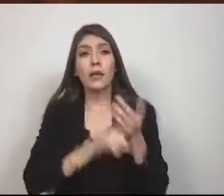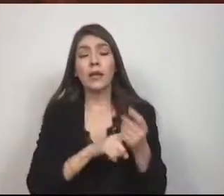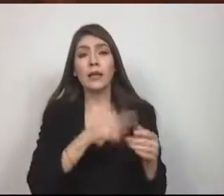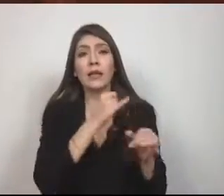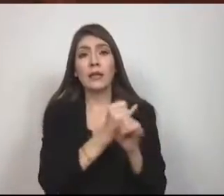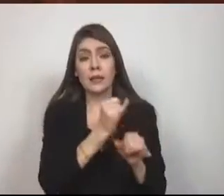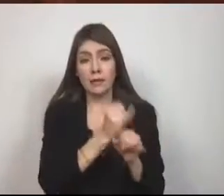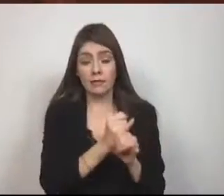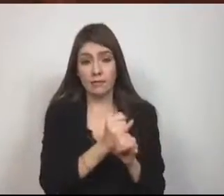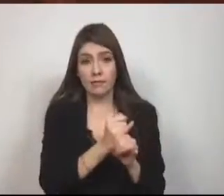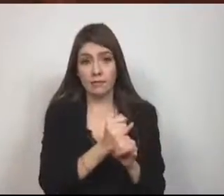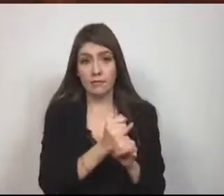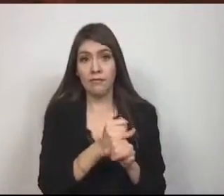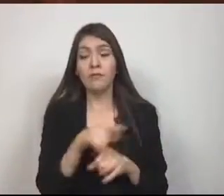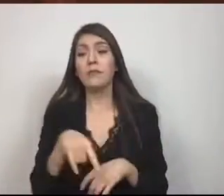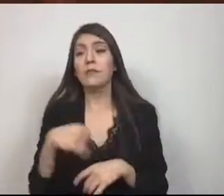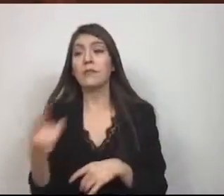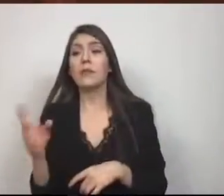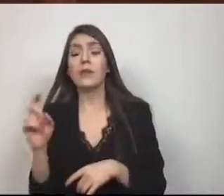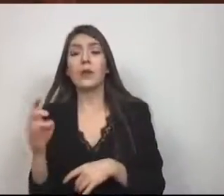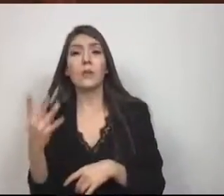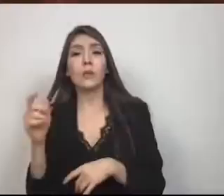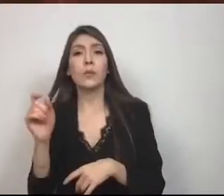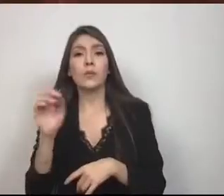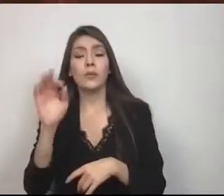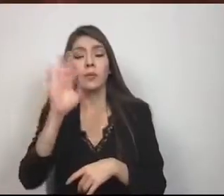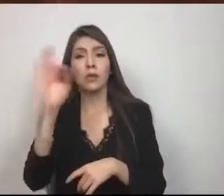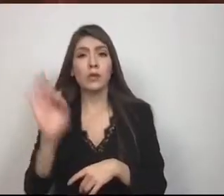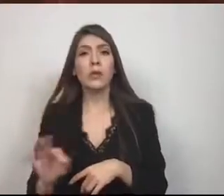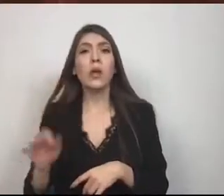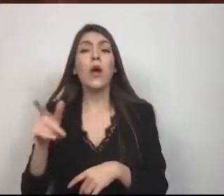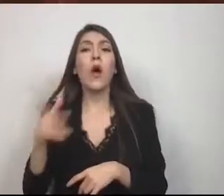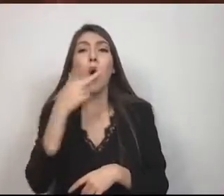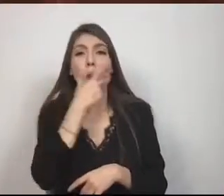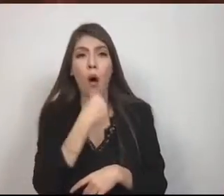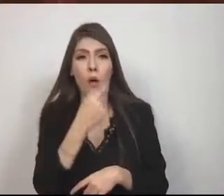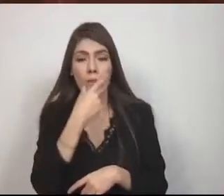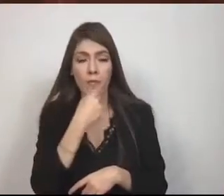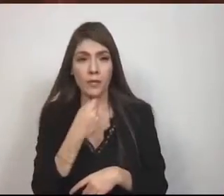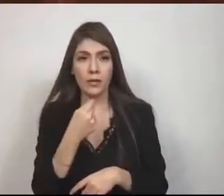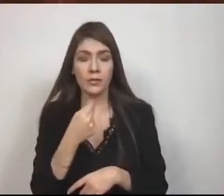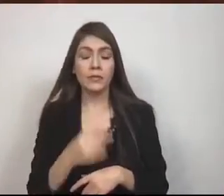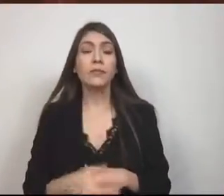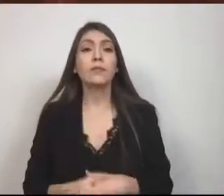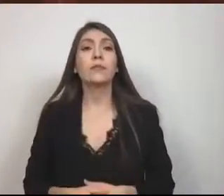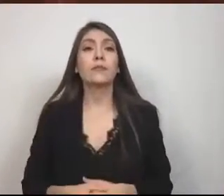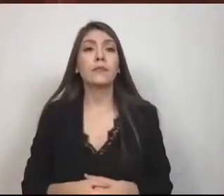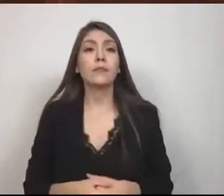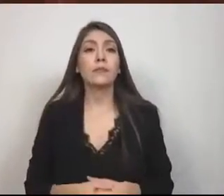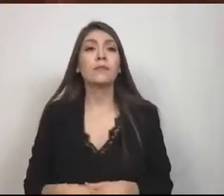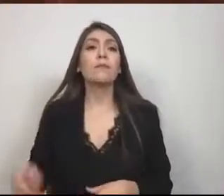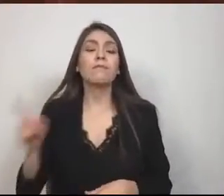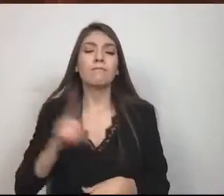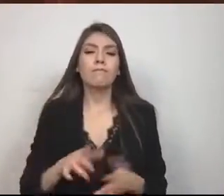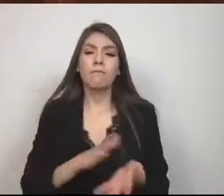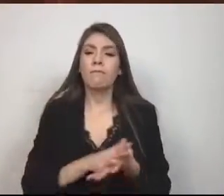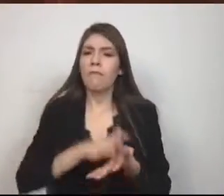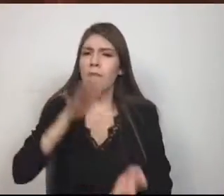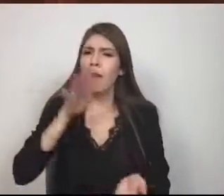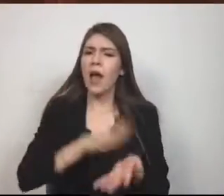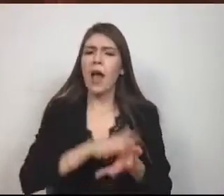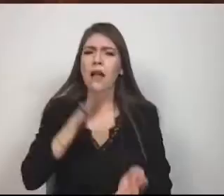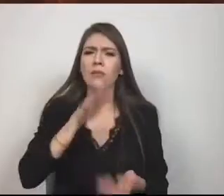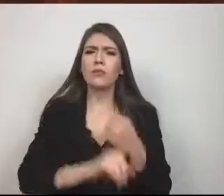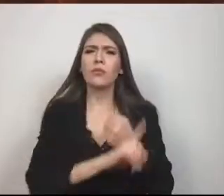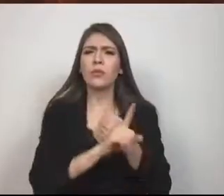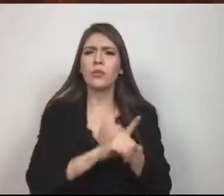hombres. Como se aprecia, por medio de la violencia digital se vulnera en mayor número los derechos humanos de las mujeres que de